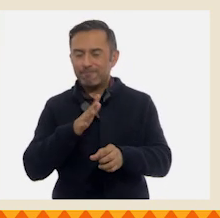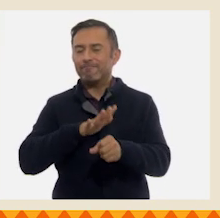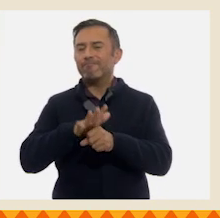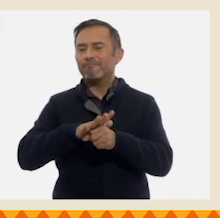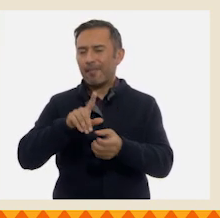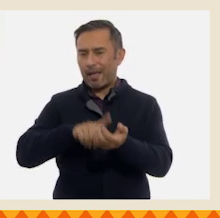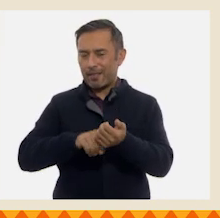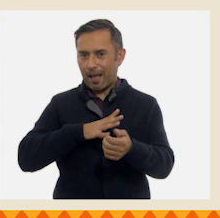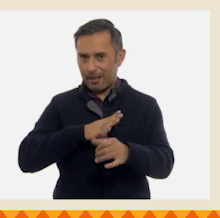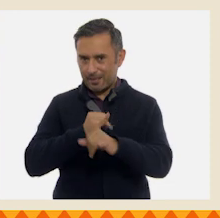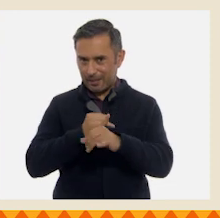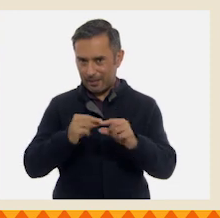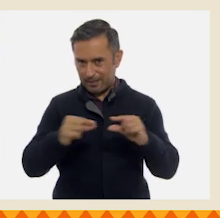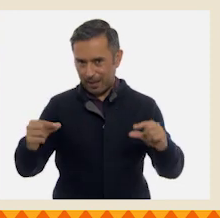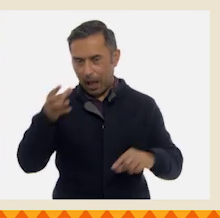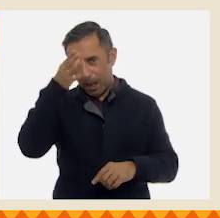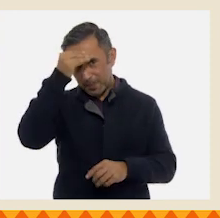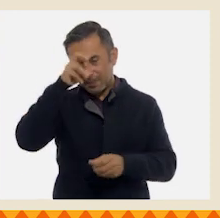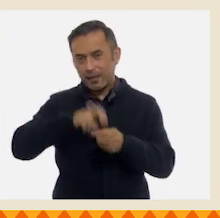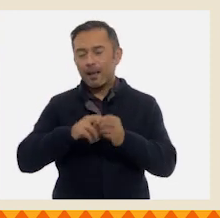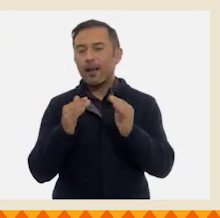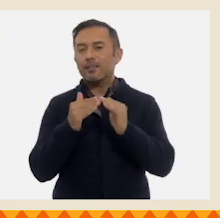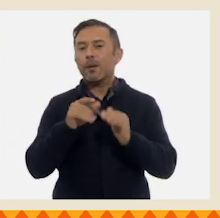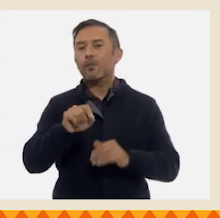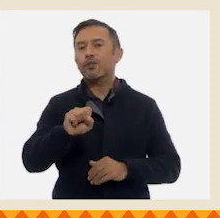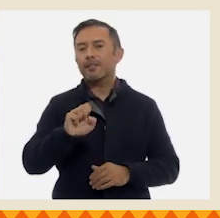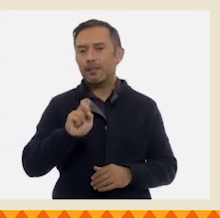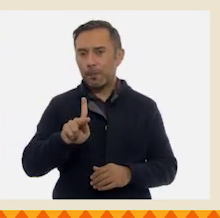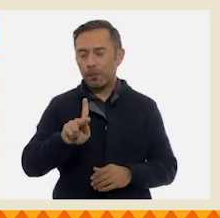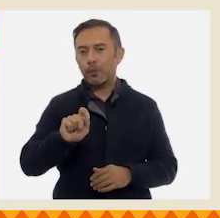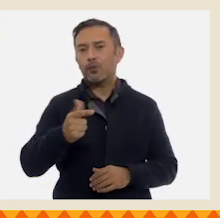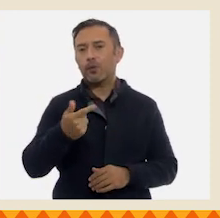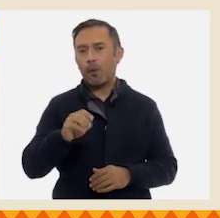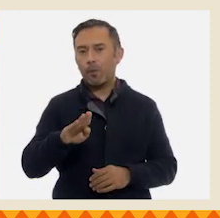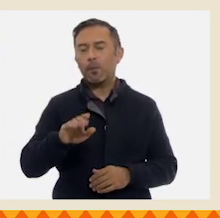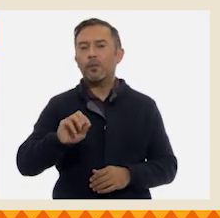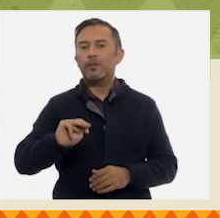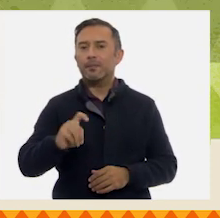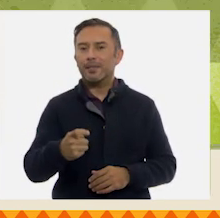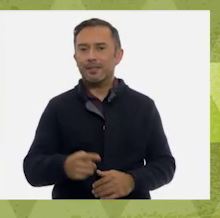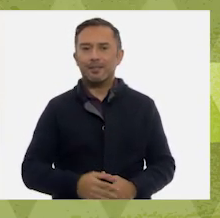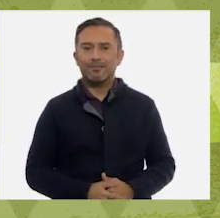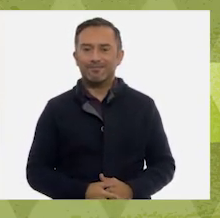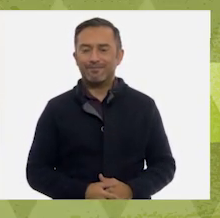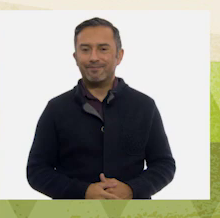liga: aprendeencasa.cep.gov.mx.